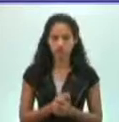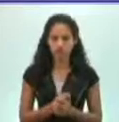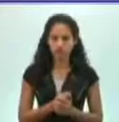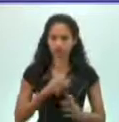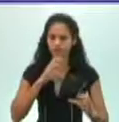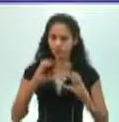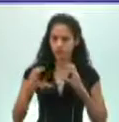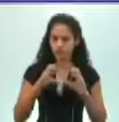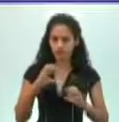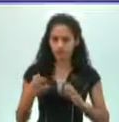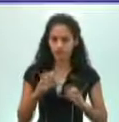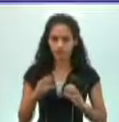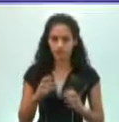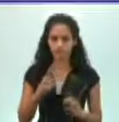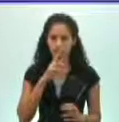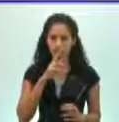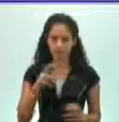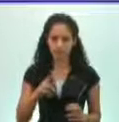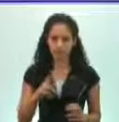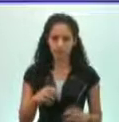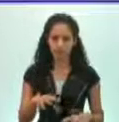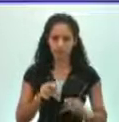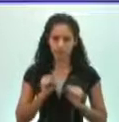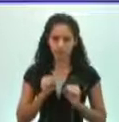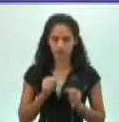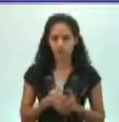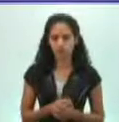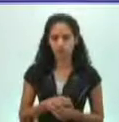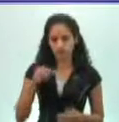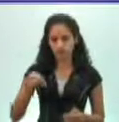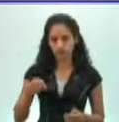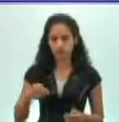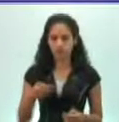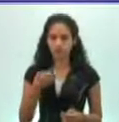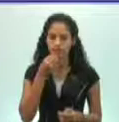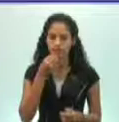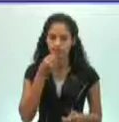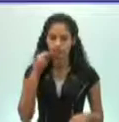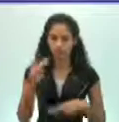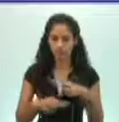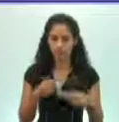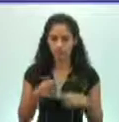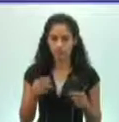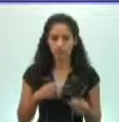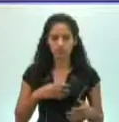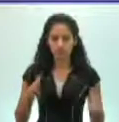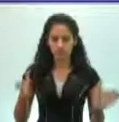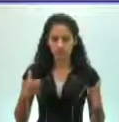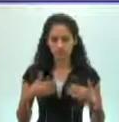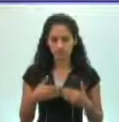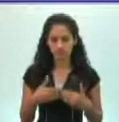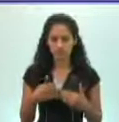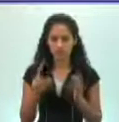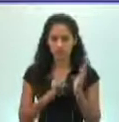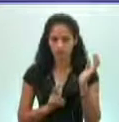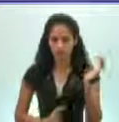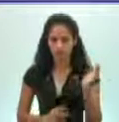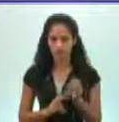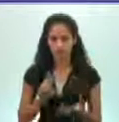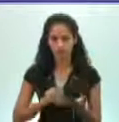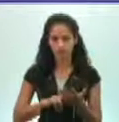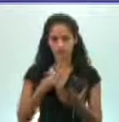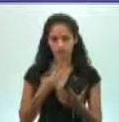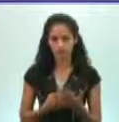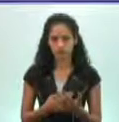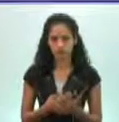comunicaremos los resultados que hemos obtenido. Ya aquí se podrán realizar conclusiones, valoraciones e